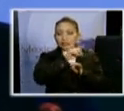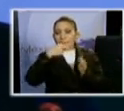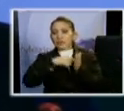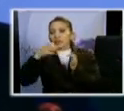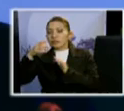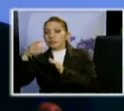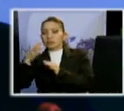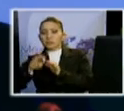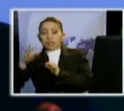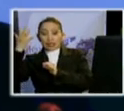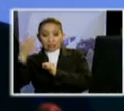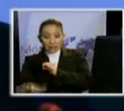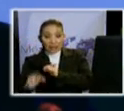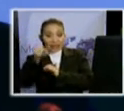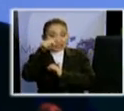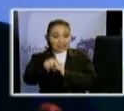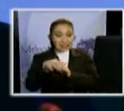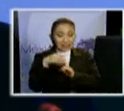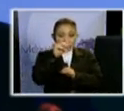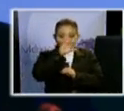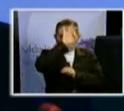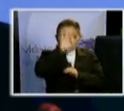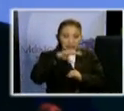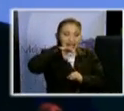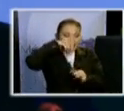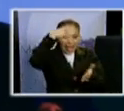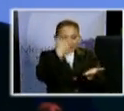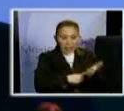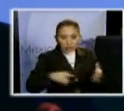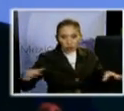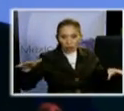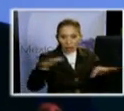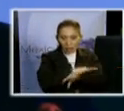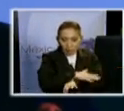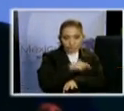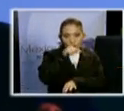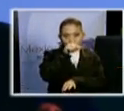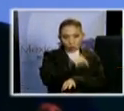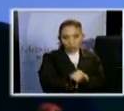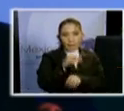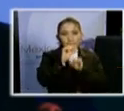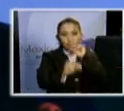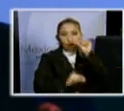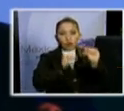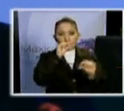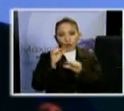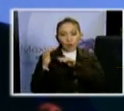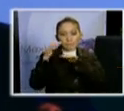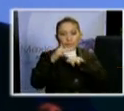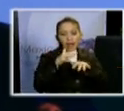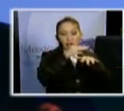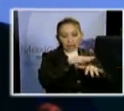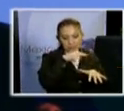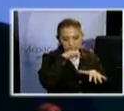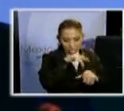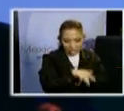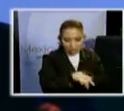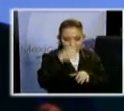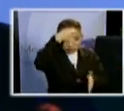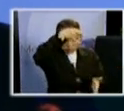2010, 90% del calor que se generó en el cambio climático ha ido al océano hasta